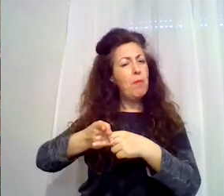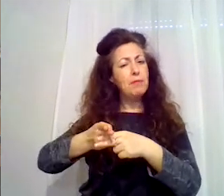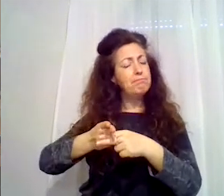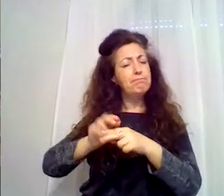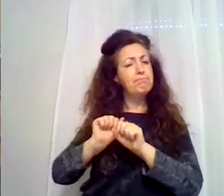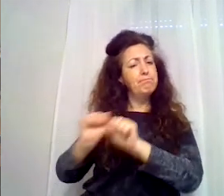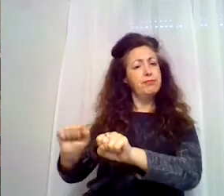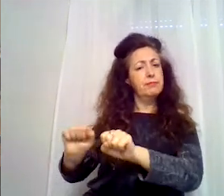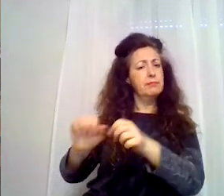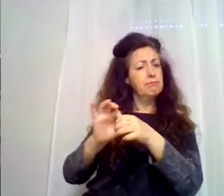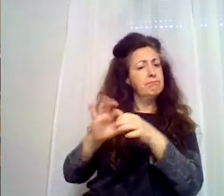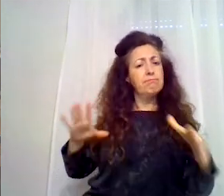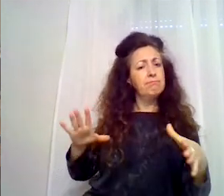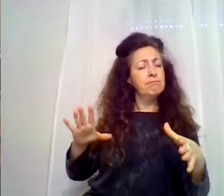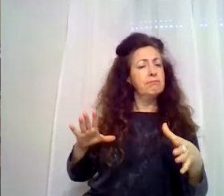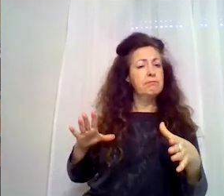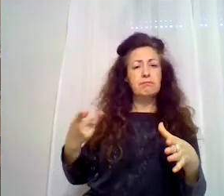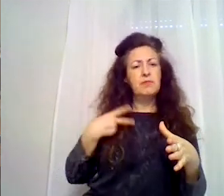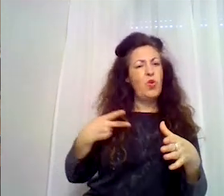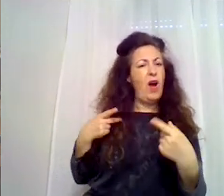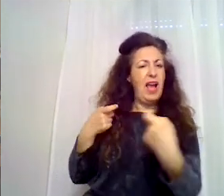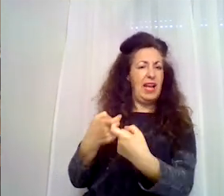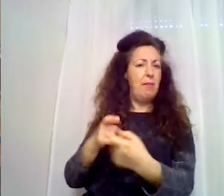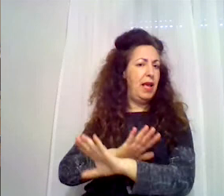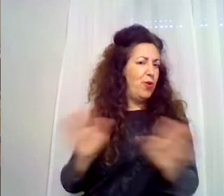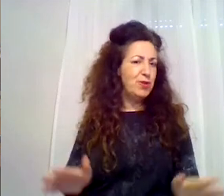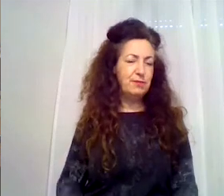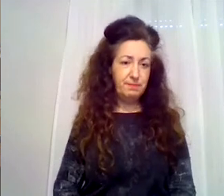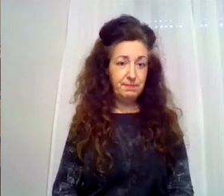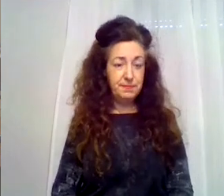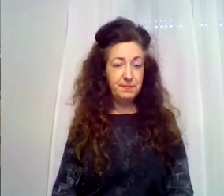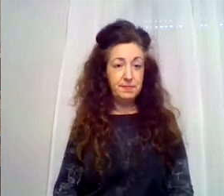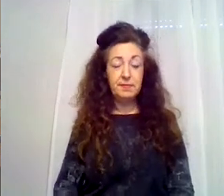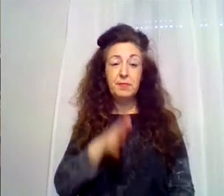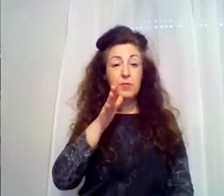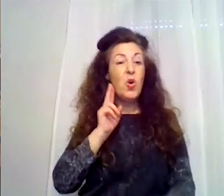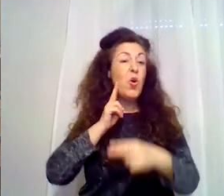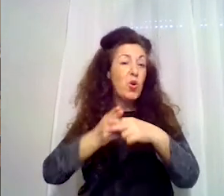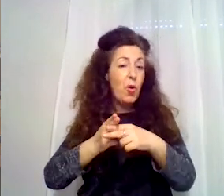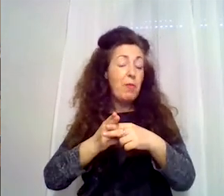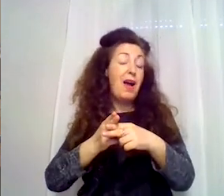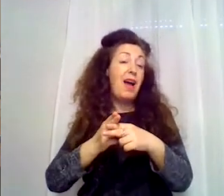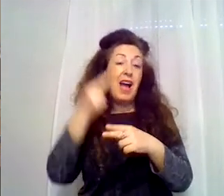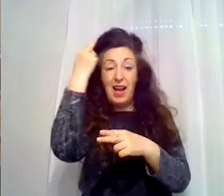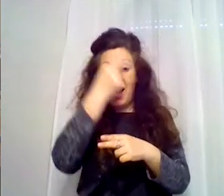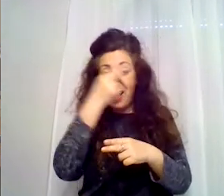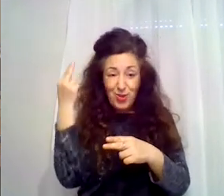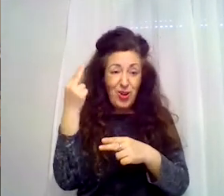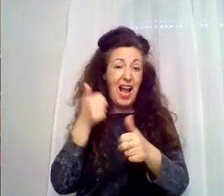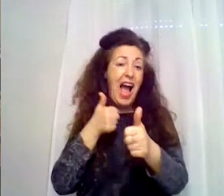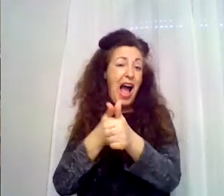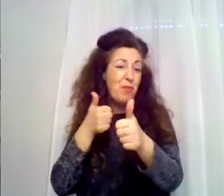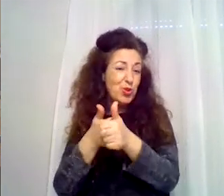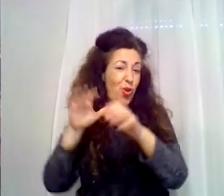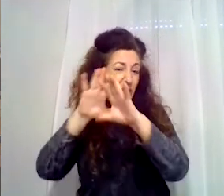había un carné que te... No, Doble espía también. espía, es que O doble espía. jugaba un poco con... Se cree, ¿no?,